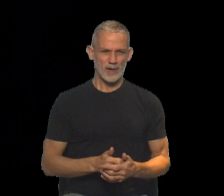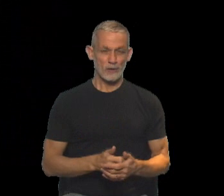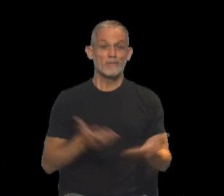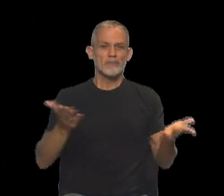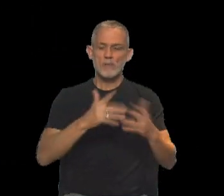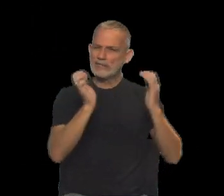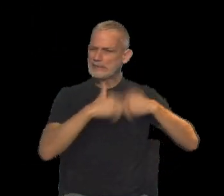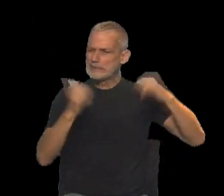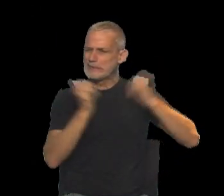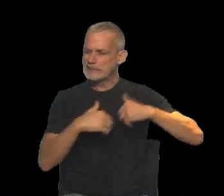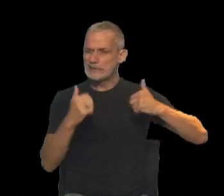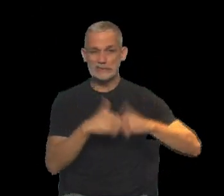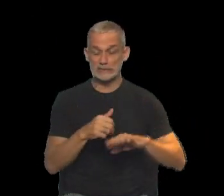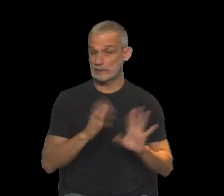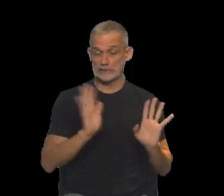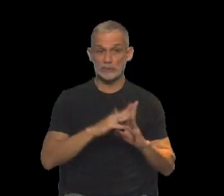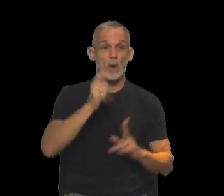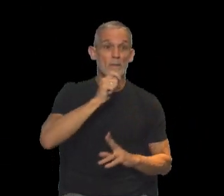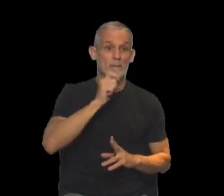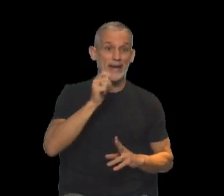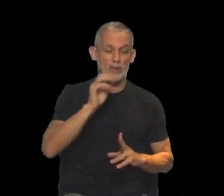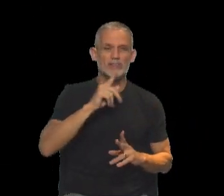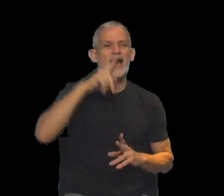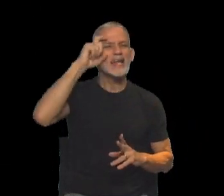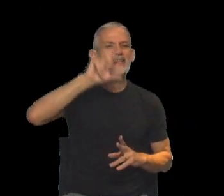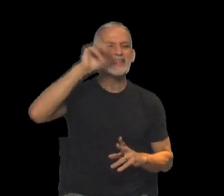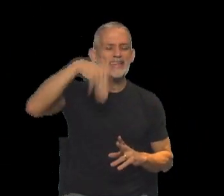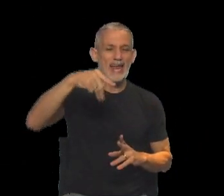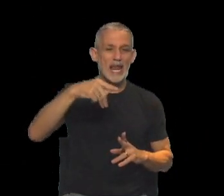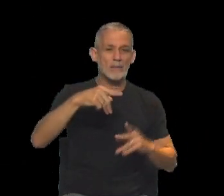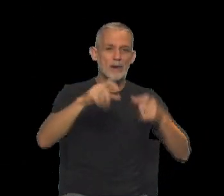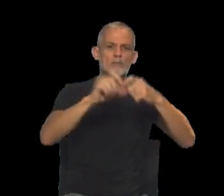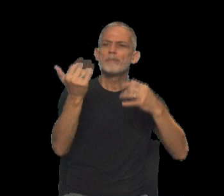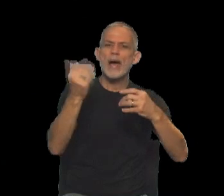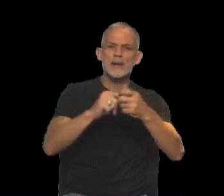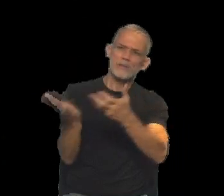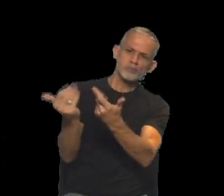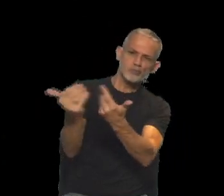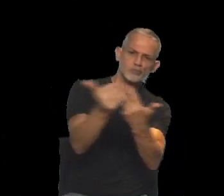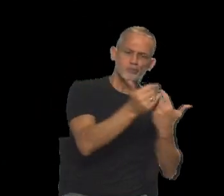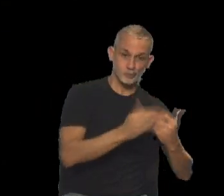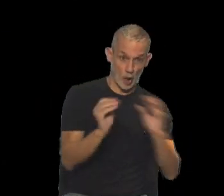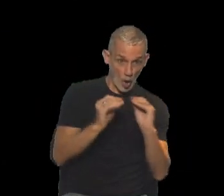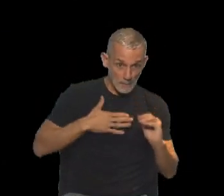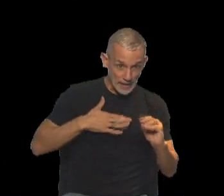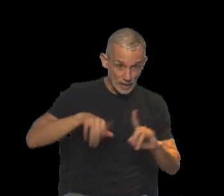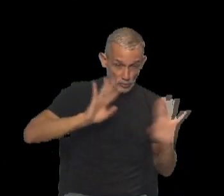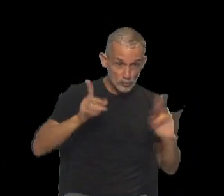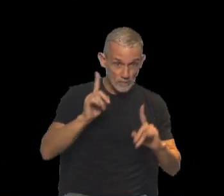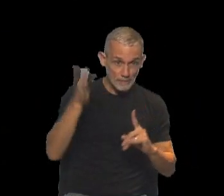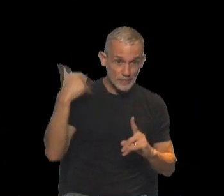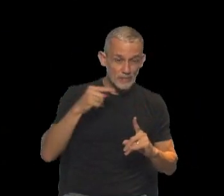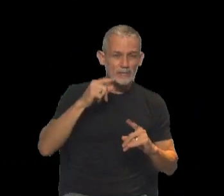un ocultamiento, digamos, hay un montón de periodistas que fueron de Telam, que se les sacaron los rollos, que se les confiscaron los rollos. Compañeros nuestros. Compañeros de